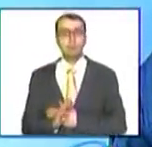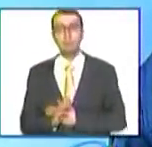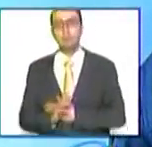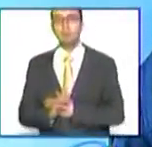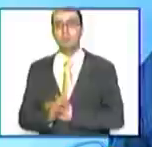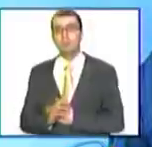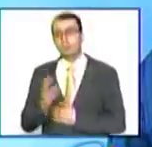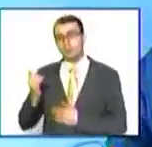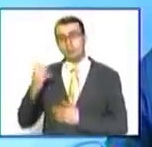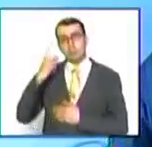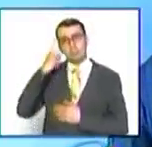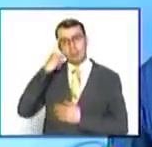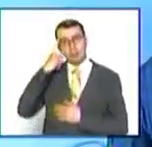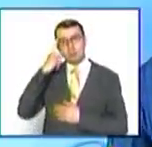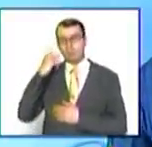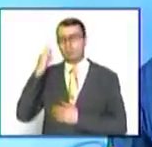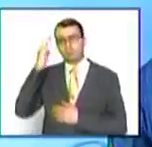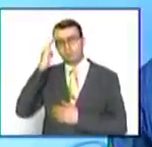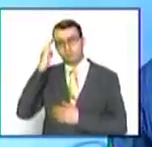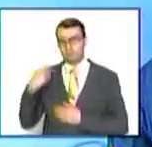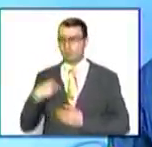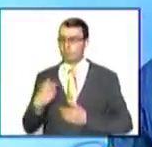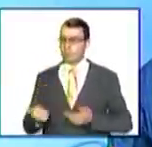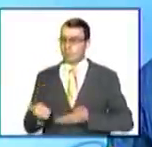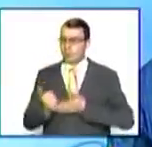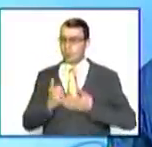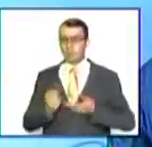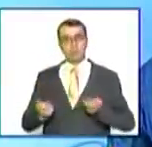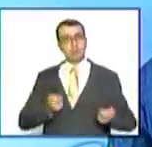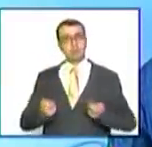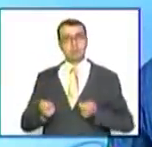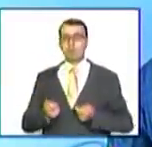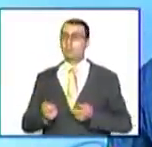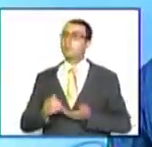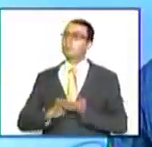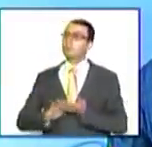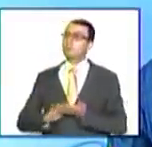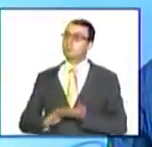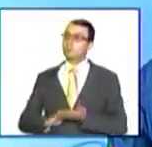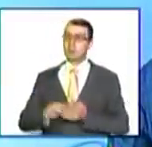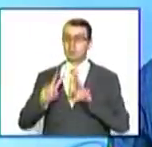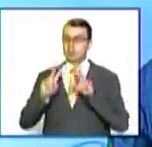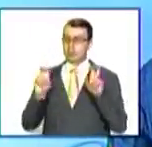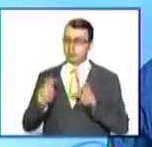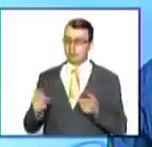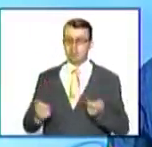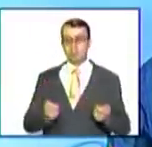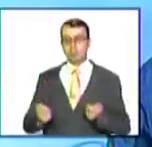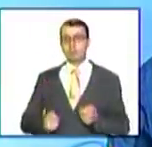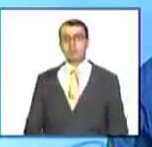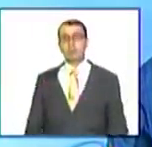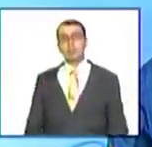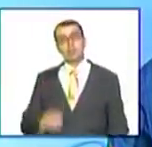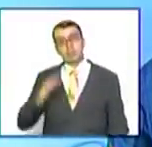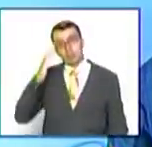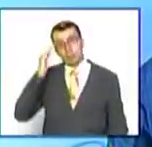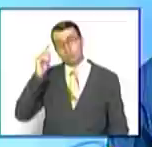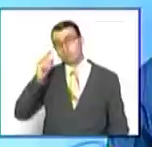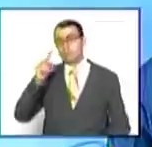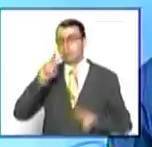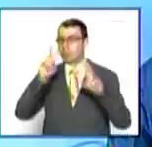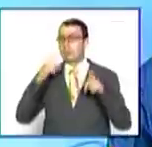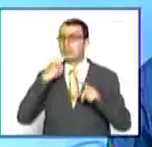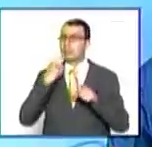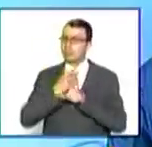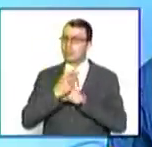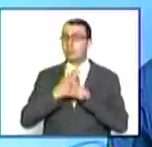finalmente la que ayuda a controlar y manejar tanto estos problemas. Yo sé que este tema va a generar muchas inquietudes, quiero que tengan presente